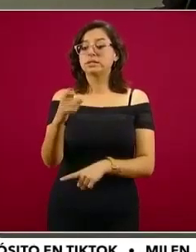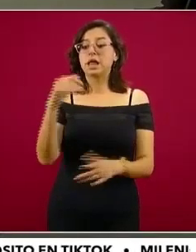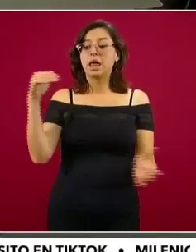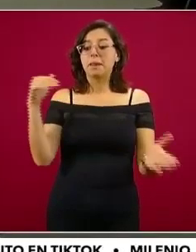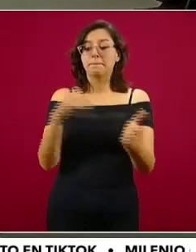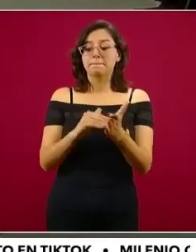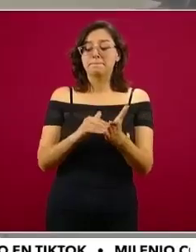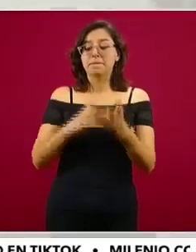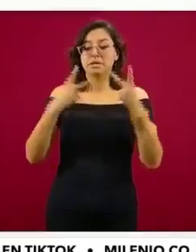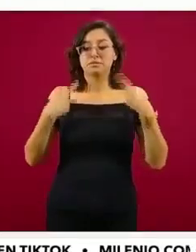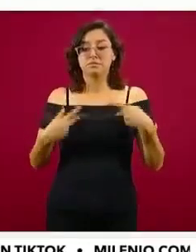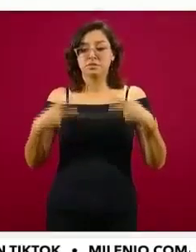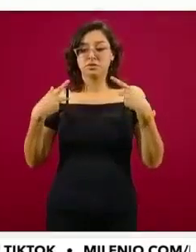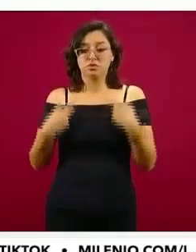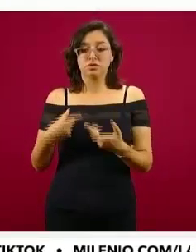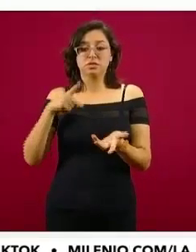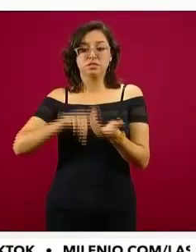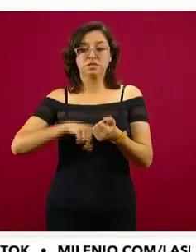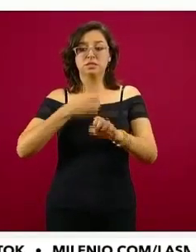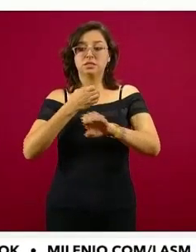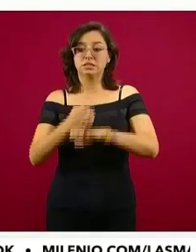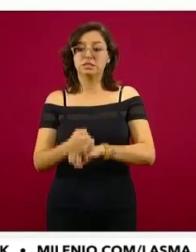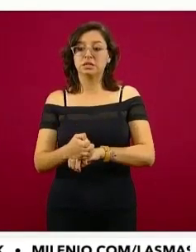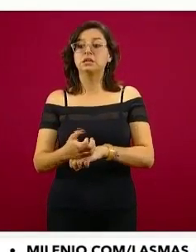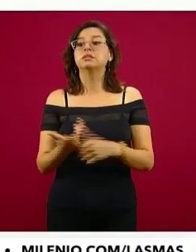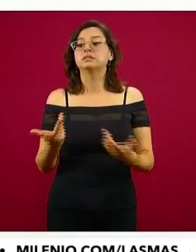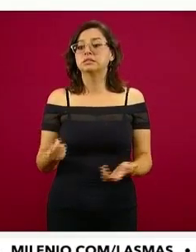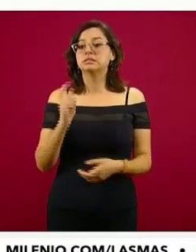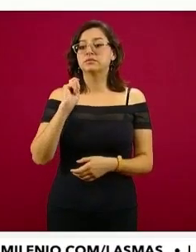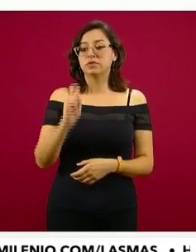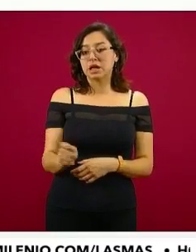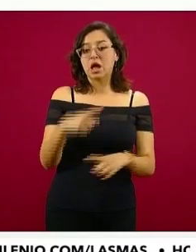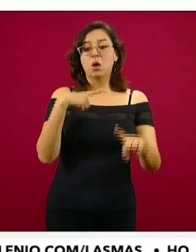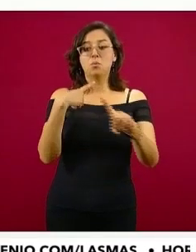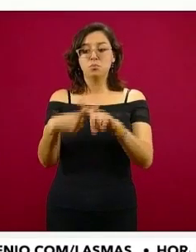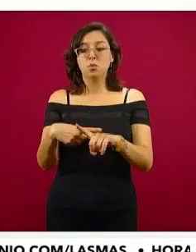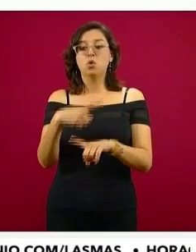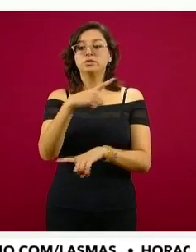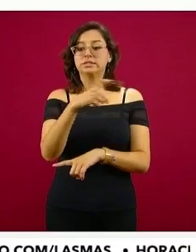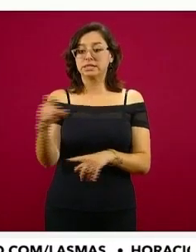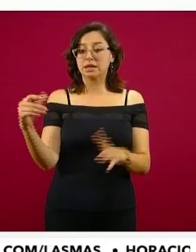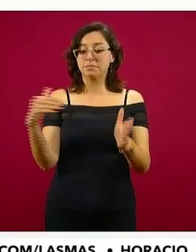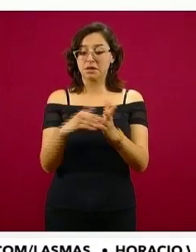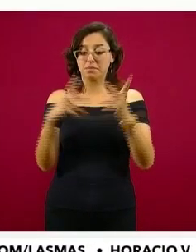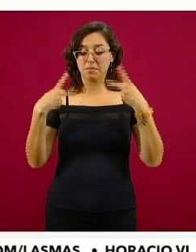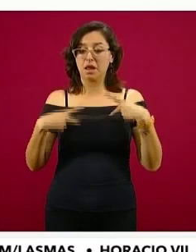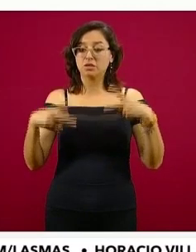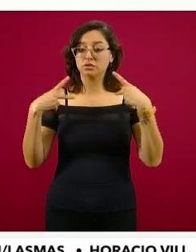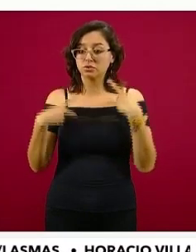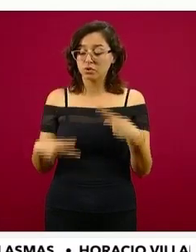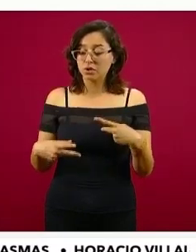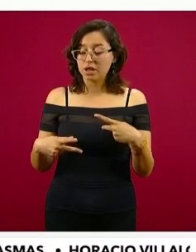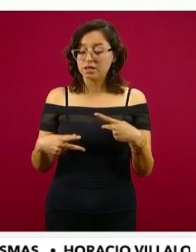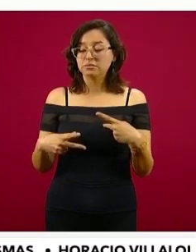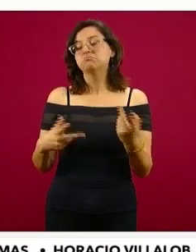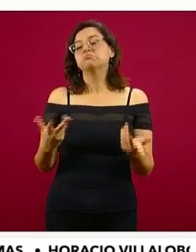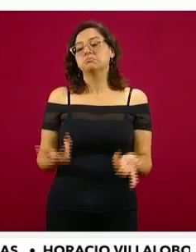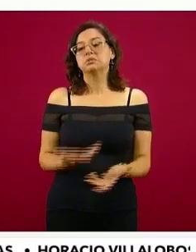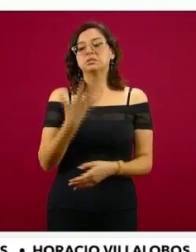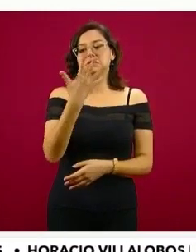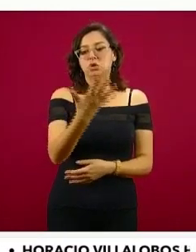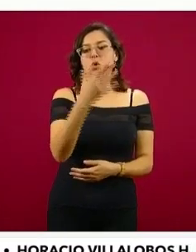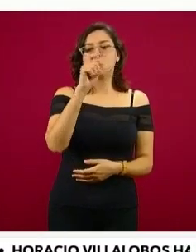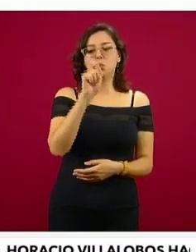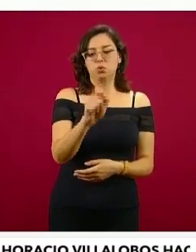cada 100,000 habitantes, 5.23 para todo el territorio nacional, pero esta se distribuye dependiendo de cada